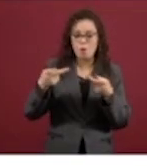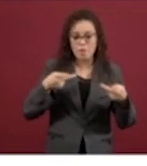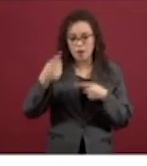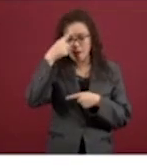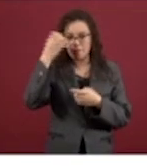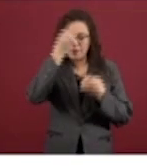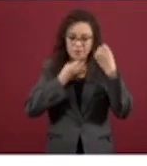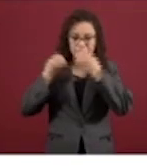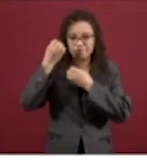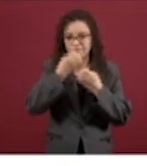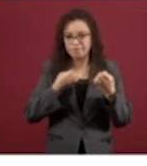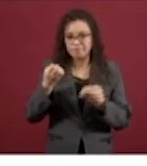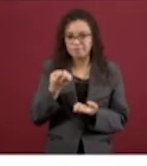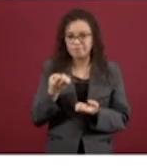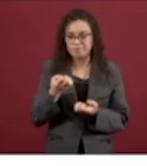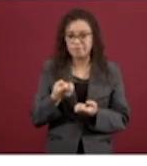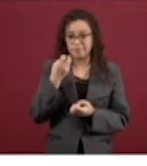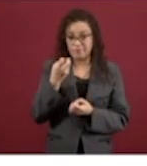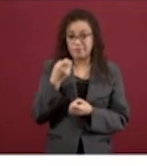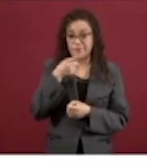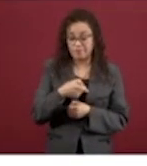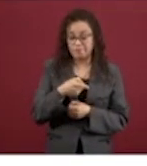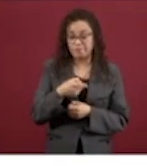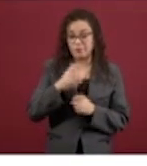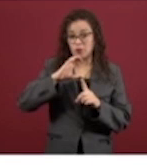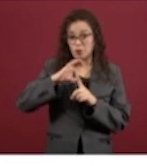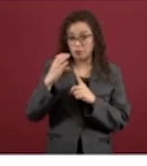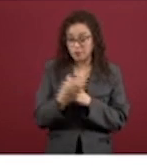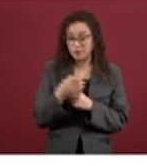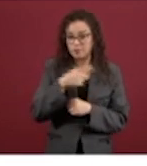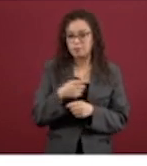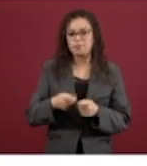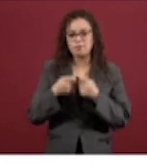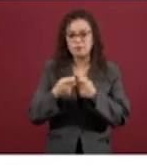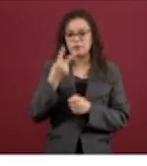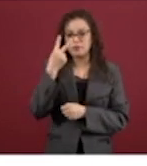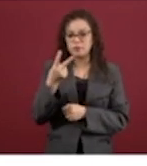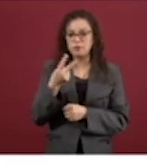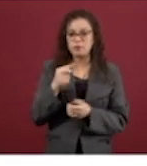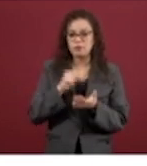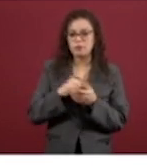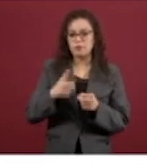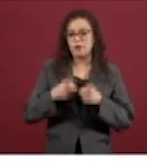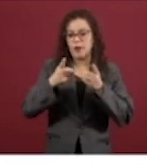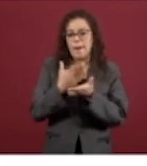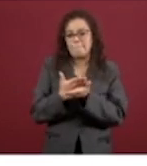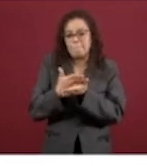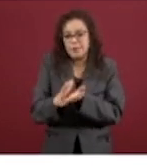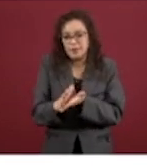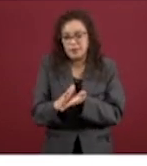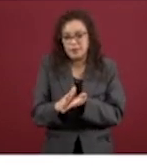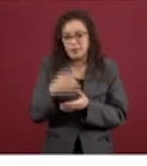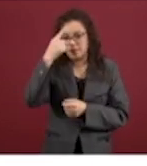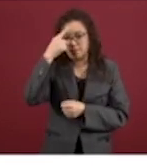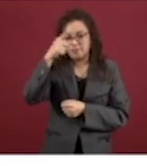Esta comisión aprobó darles un incentivo de 2 puntos adicionales a aquellos que se encuentren en áreas, hagan el